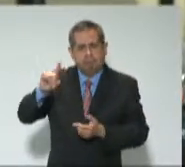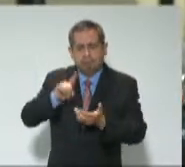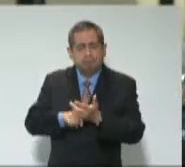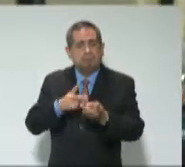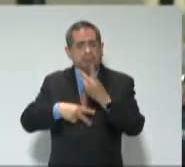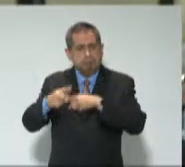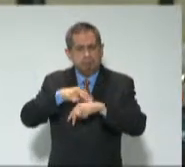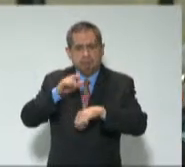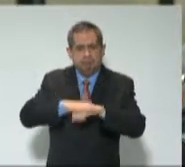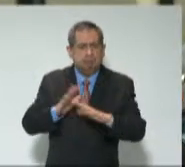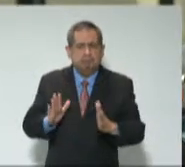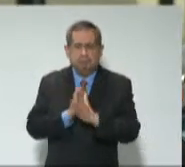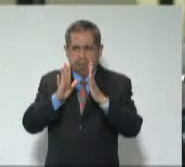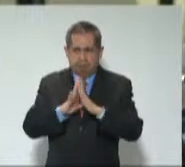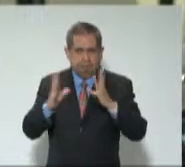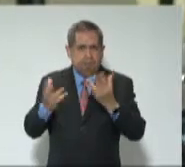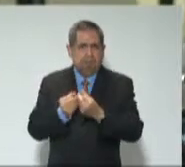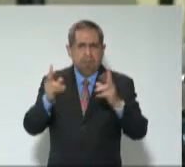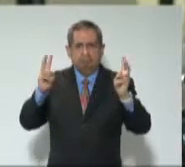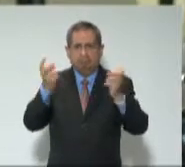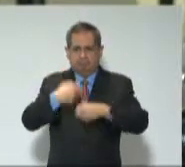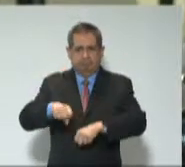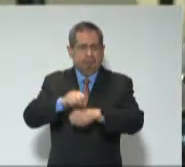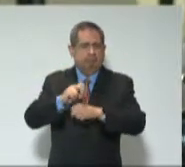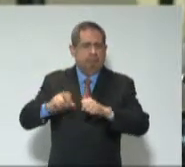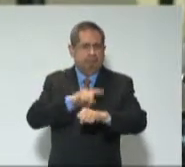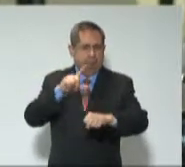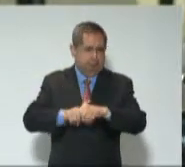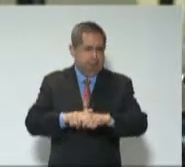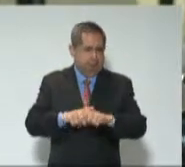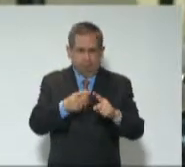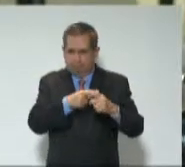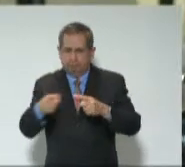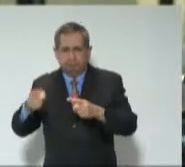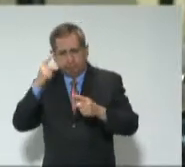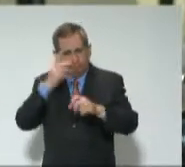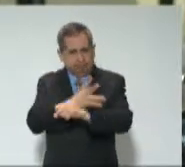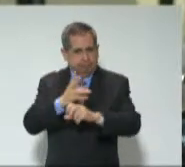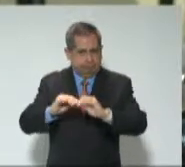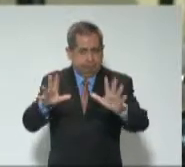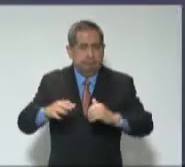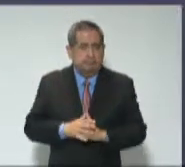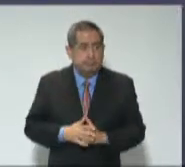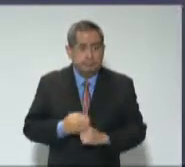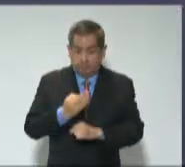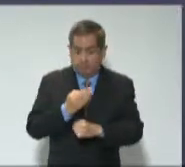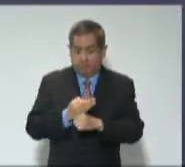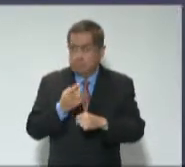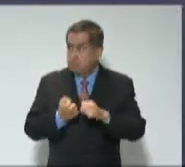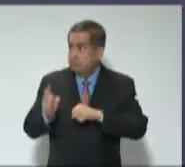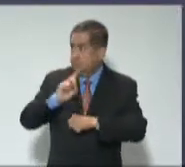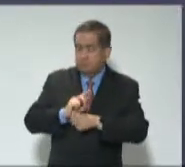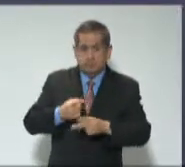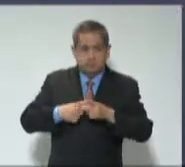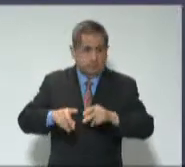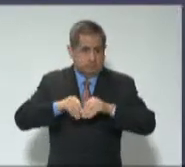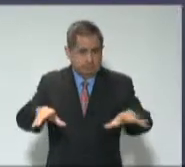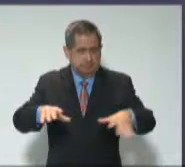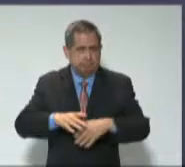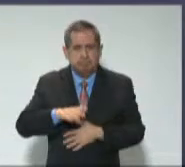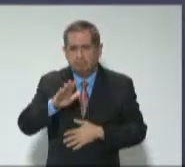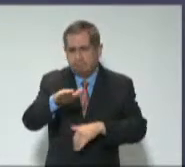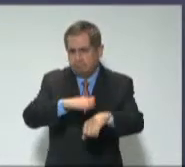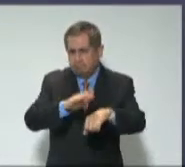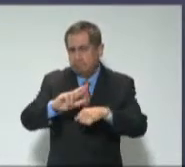participarán en esta semana Nacional de transparencia en la jornada que está por iniciar reflexionaremos en torno a una